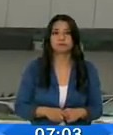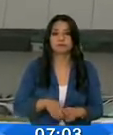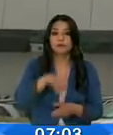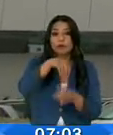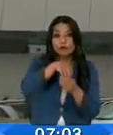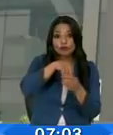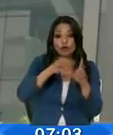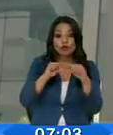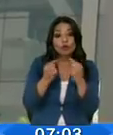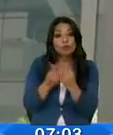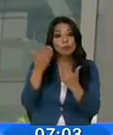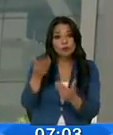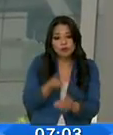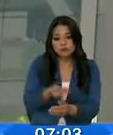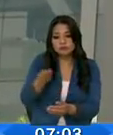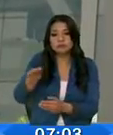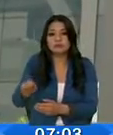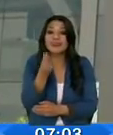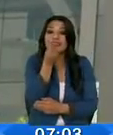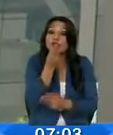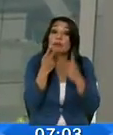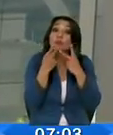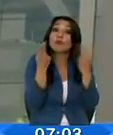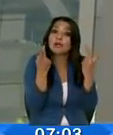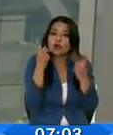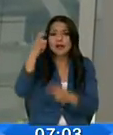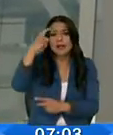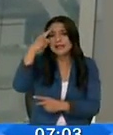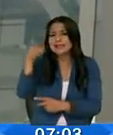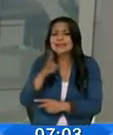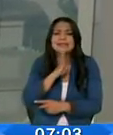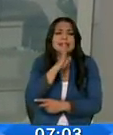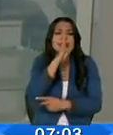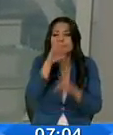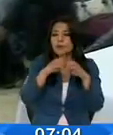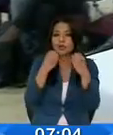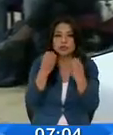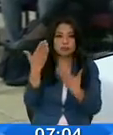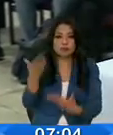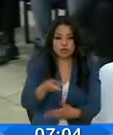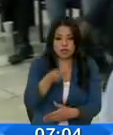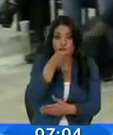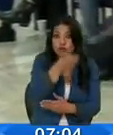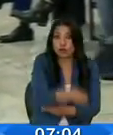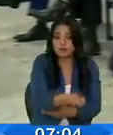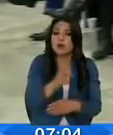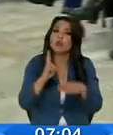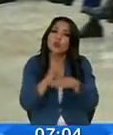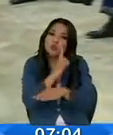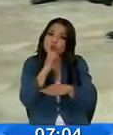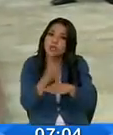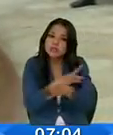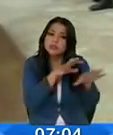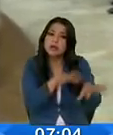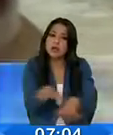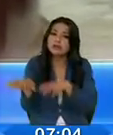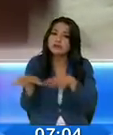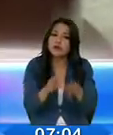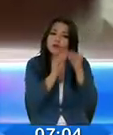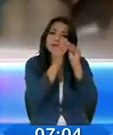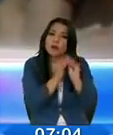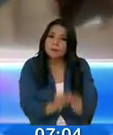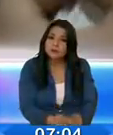fondo partidario, un dinero público que el Estado entrega a las organizaciones políticas para que lo utilicen en actividades de